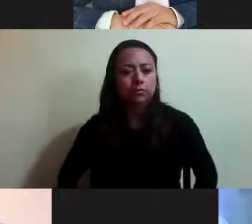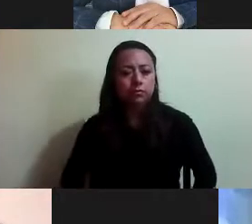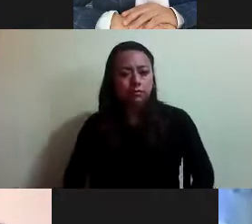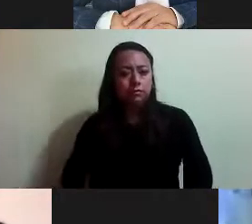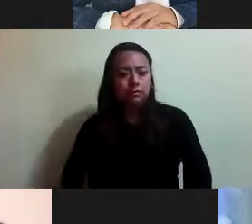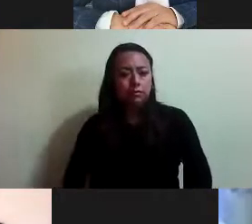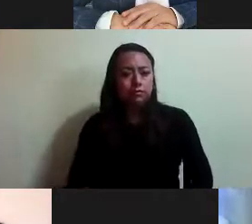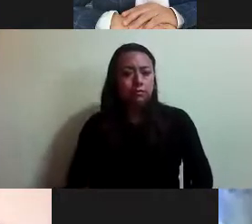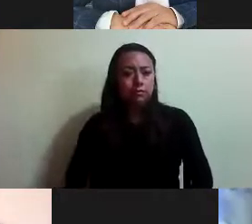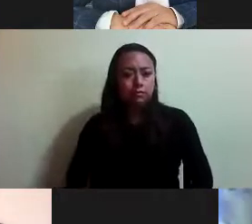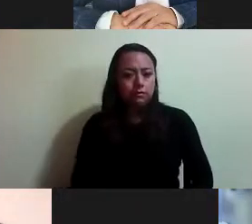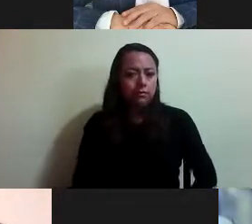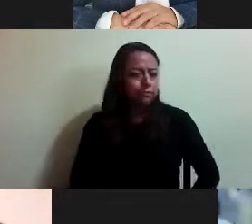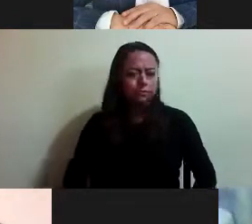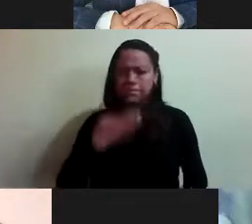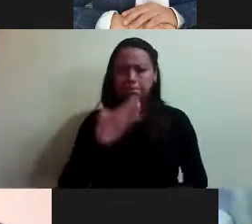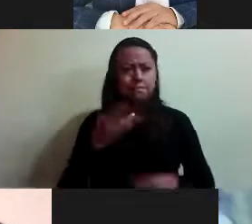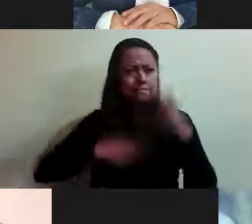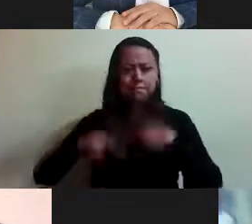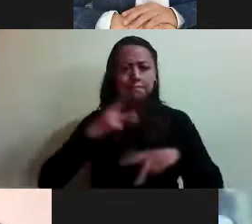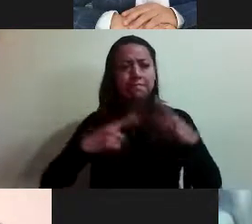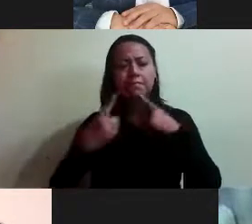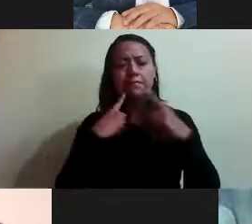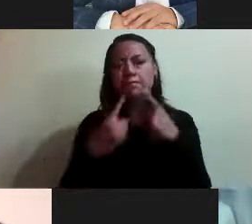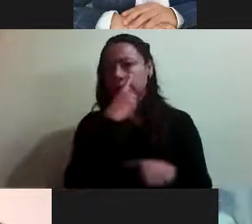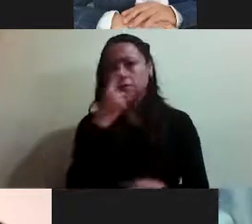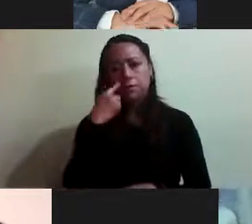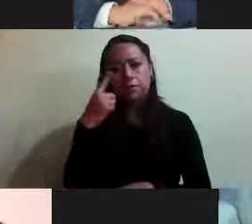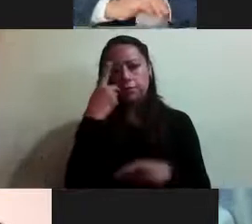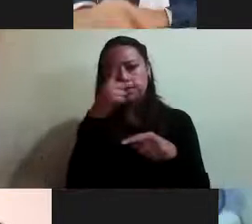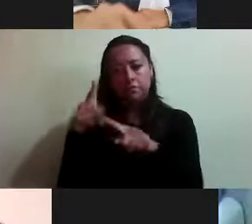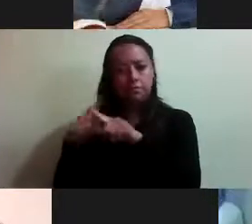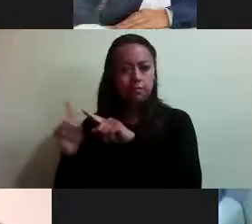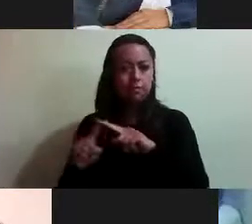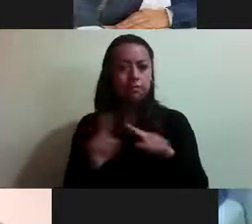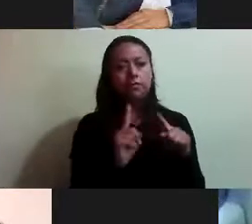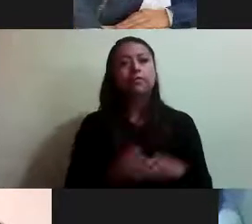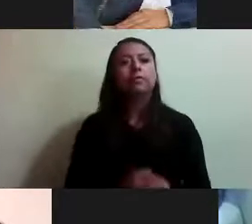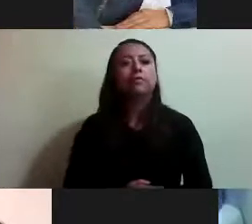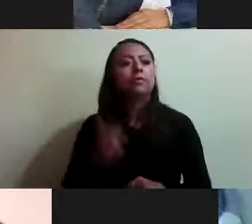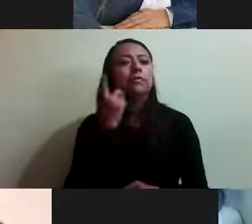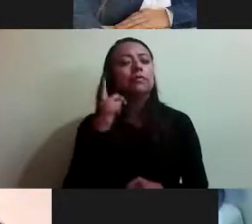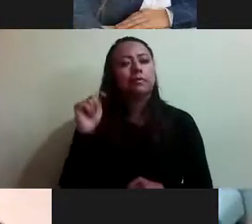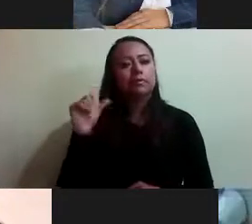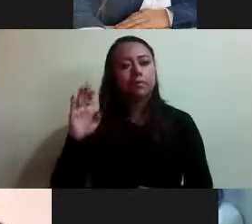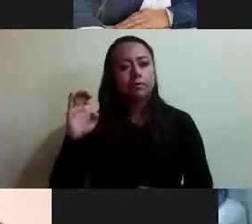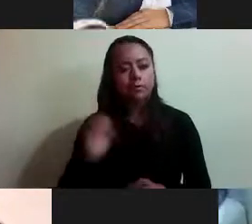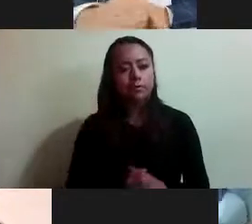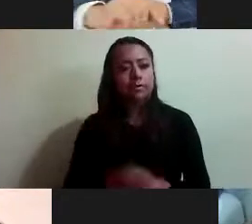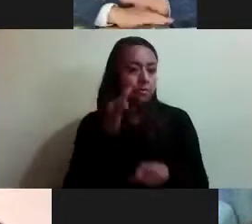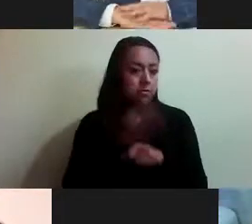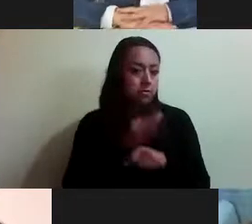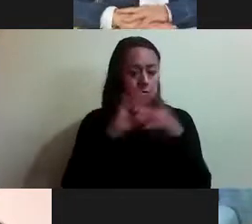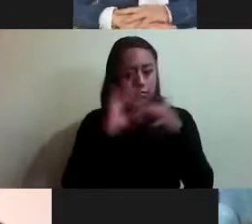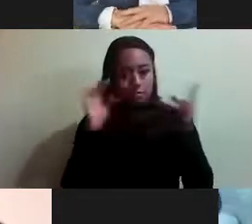bienvenido el diálogo y los puntos de vista. Adelante, por favor, diputado Tabe. Estos ejercicios nos han servido para aclarar justo las dudas